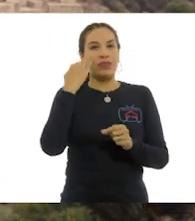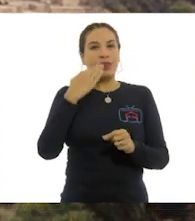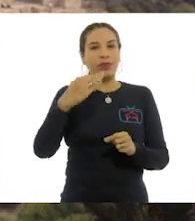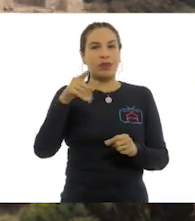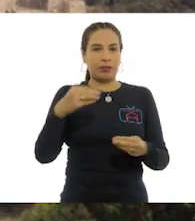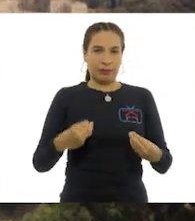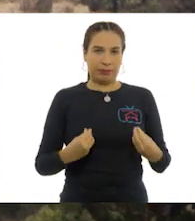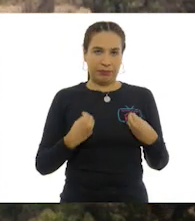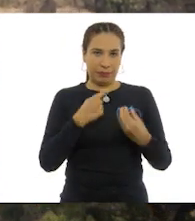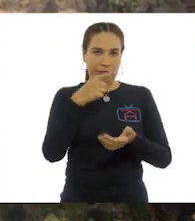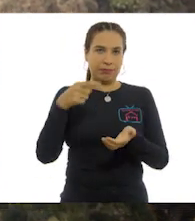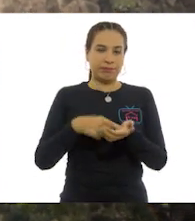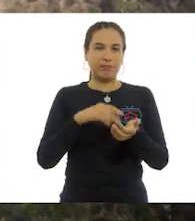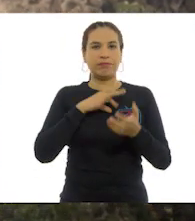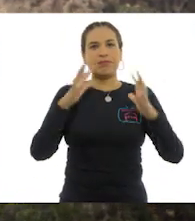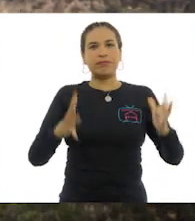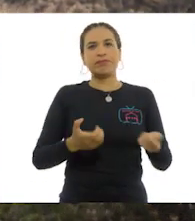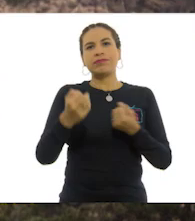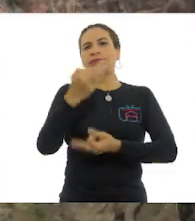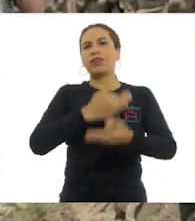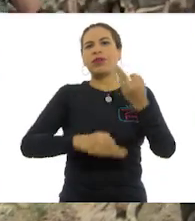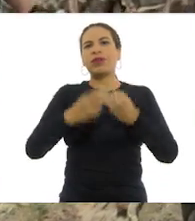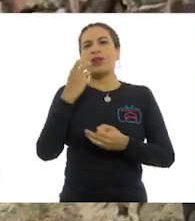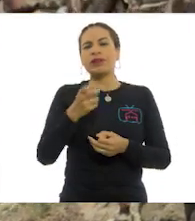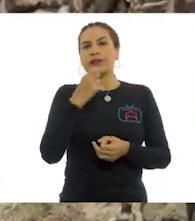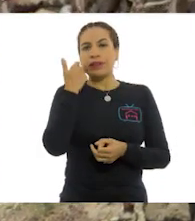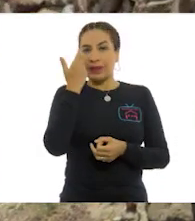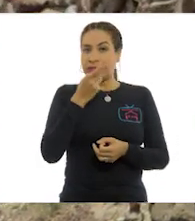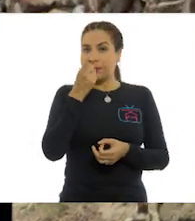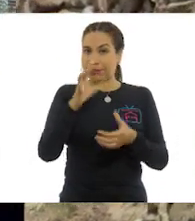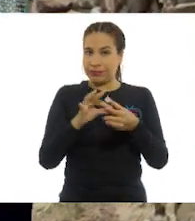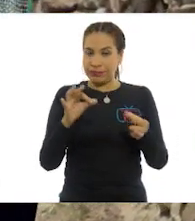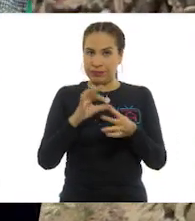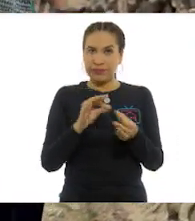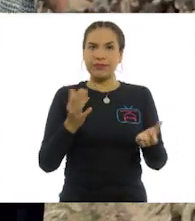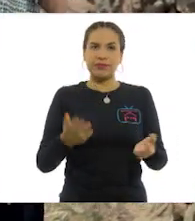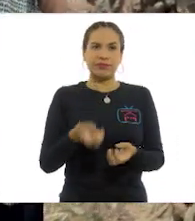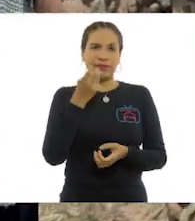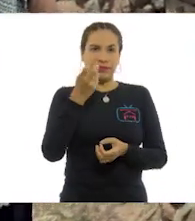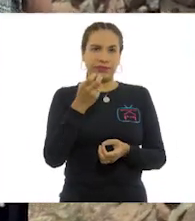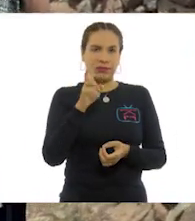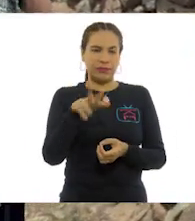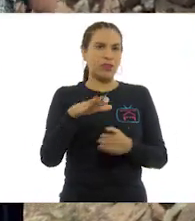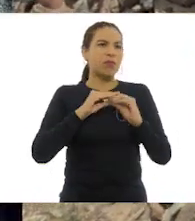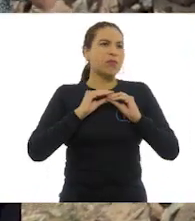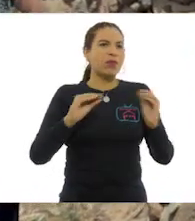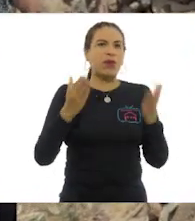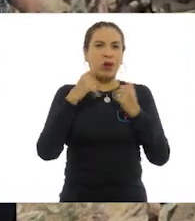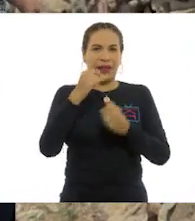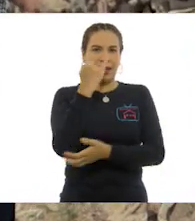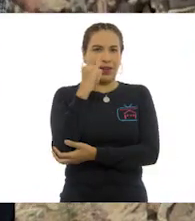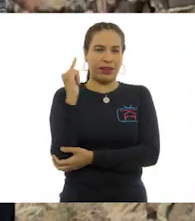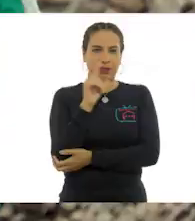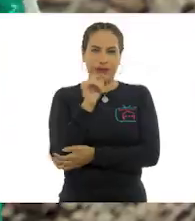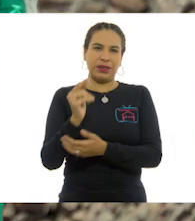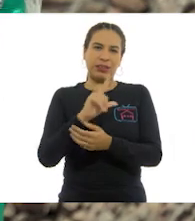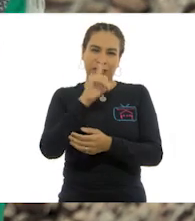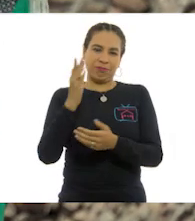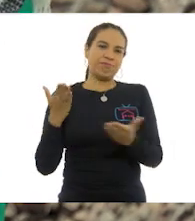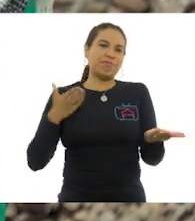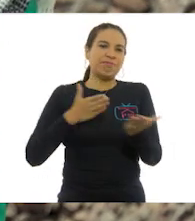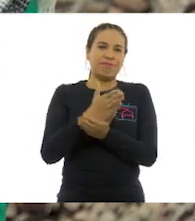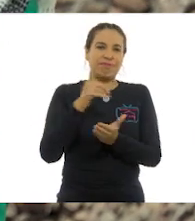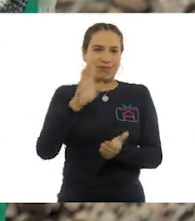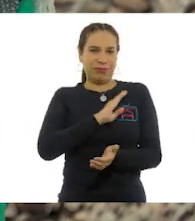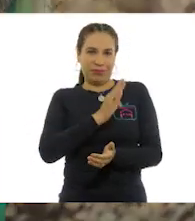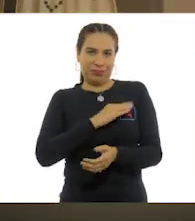prácticamente viviendo aquí para rescatar todo esto. Porque fíjense que les quiero decir que esto estaba intacto, el jardín botánico, después de la conquista. Pero a fines